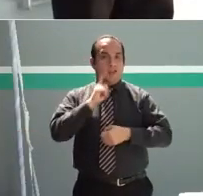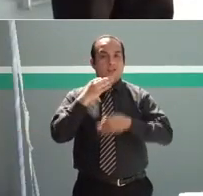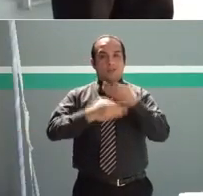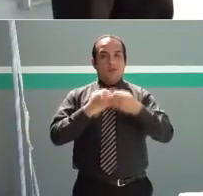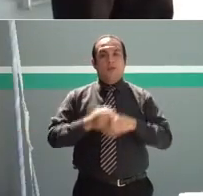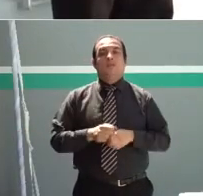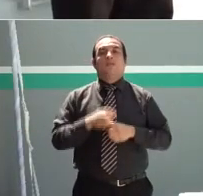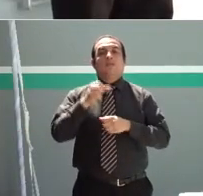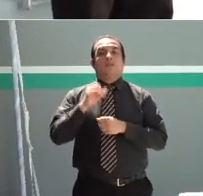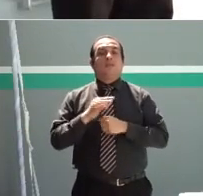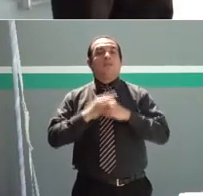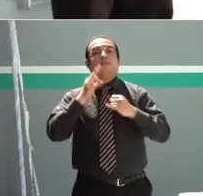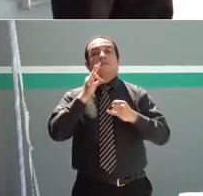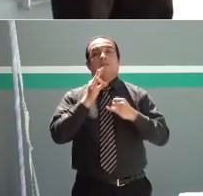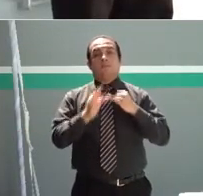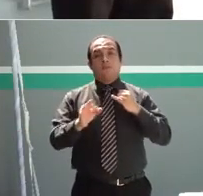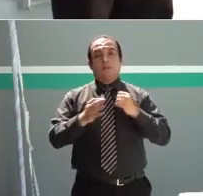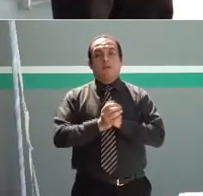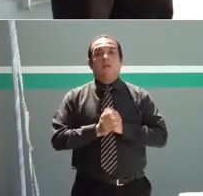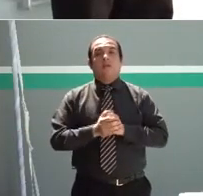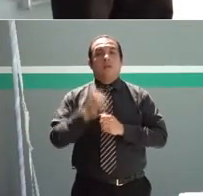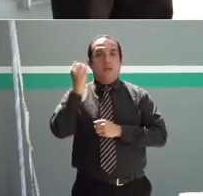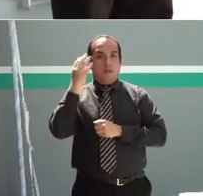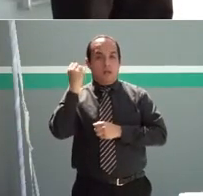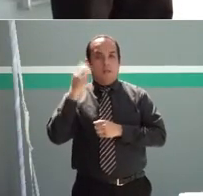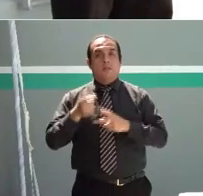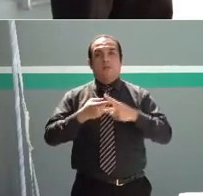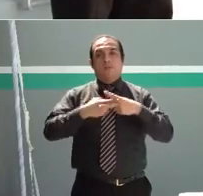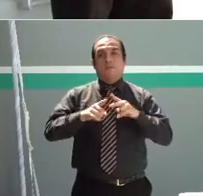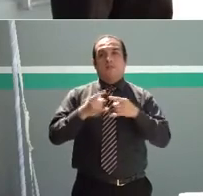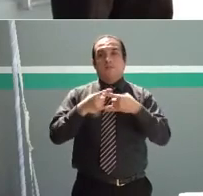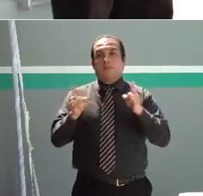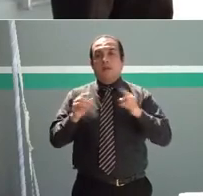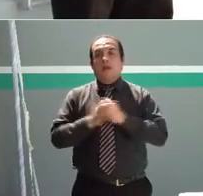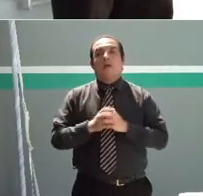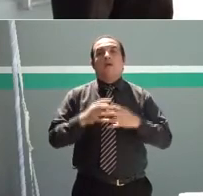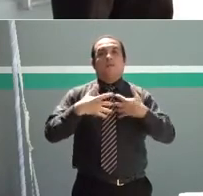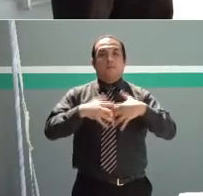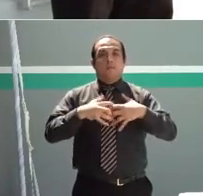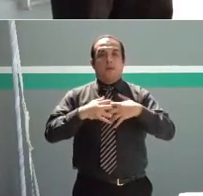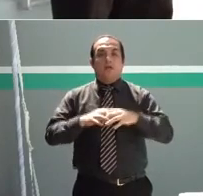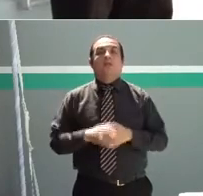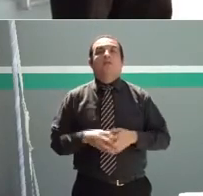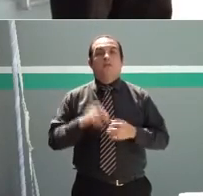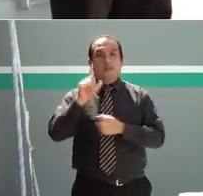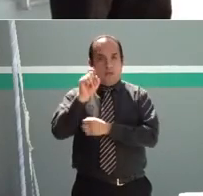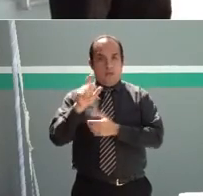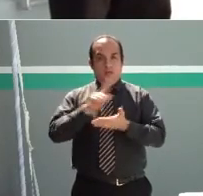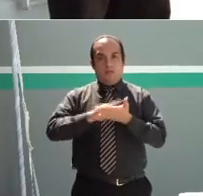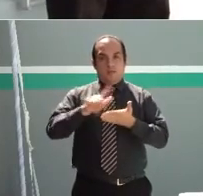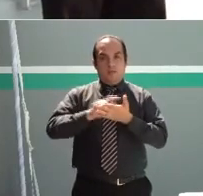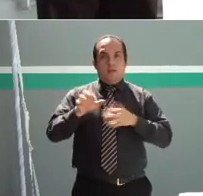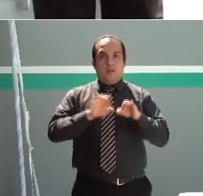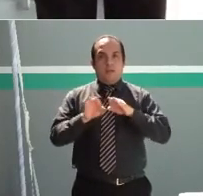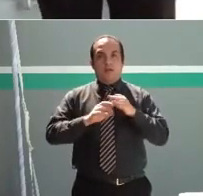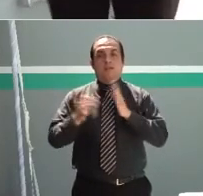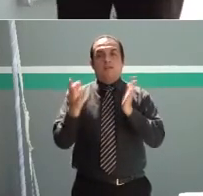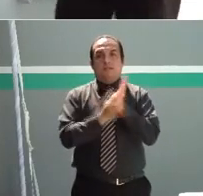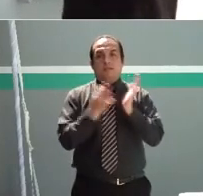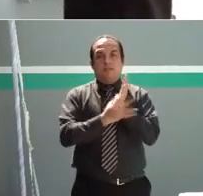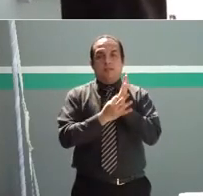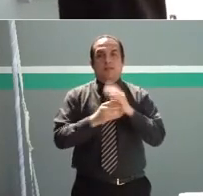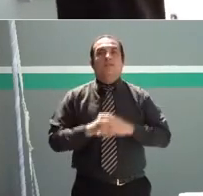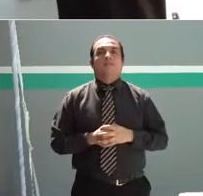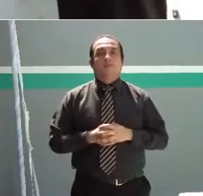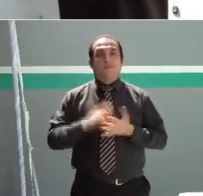así finalizamos el acto de inauguración de plantas potabilizadoras, trabajadores de hierro y ferrerías. Muchas gracias y gracias a los diputados,